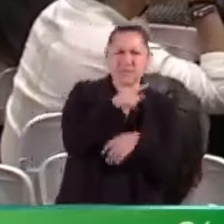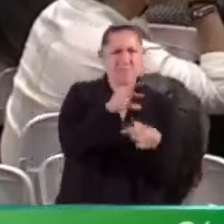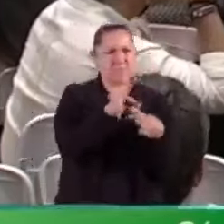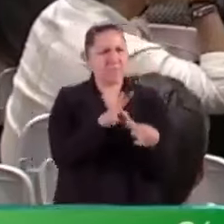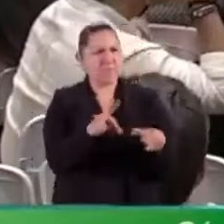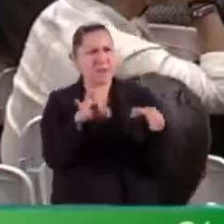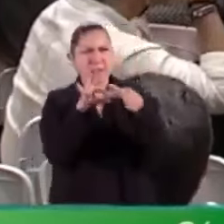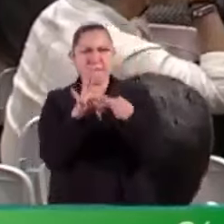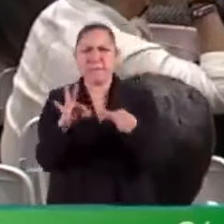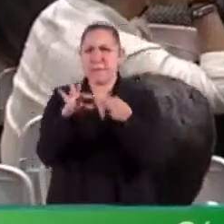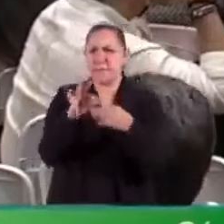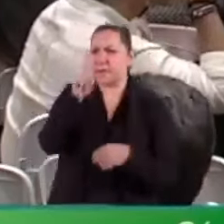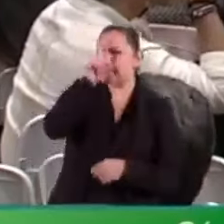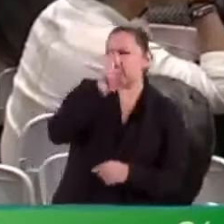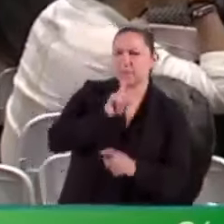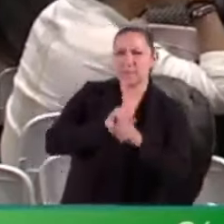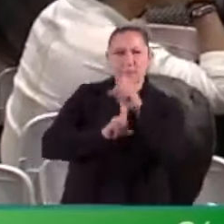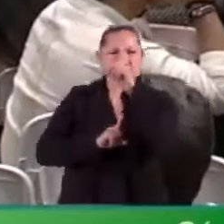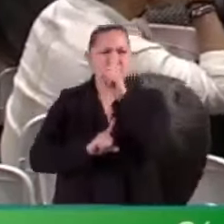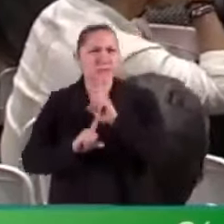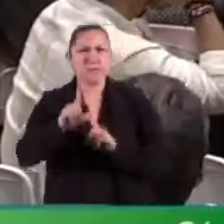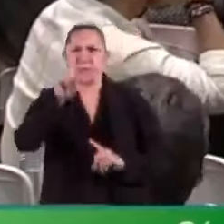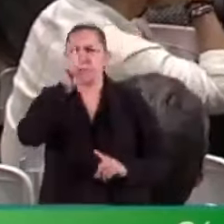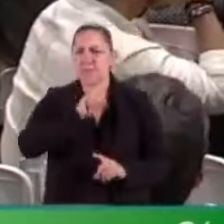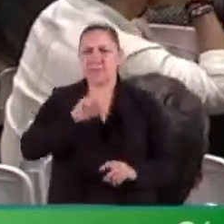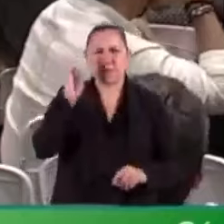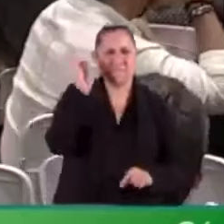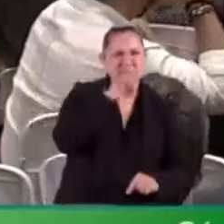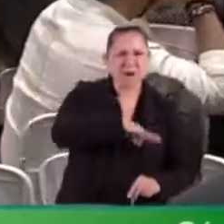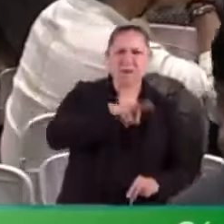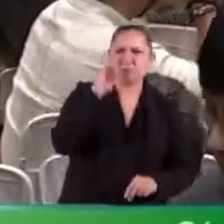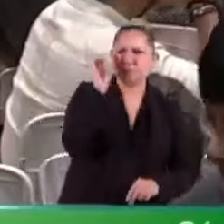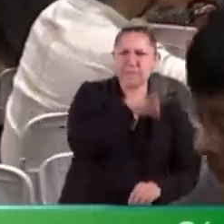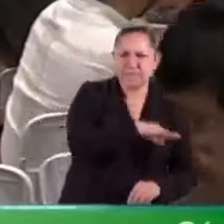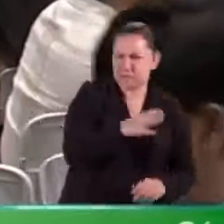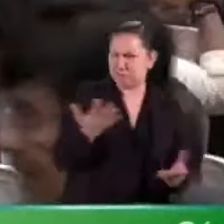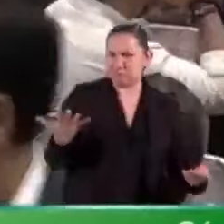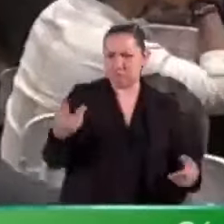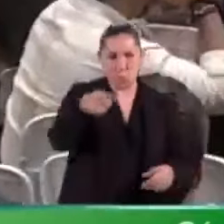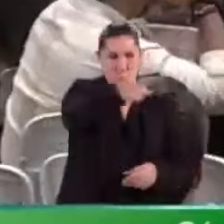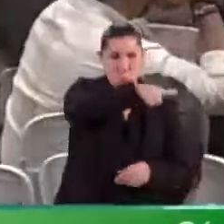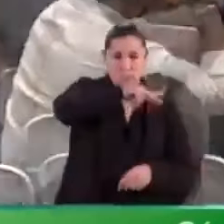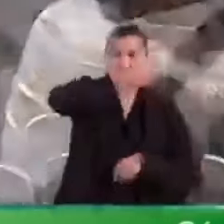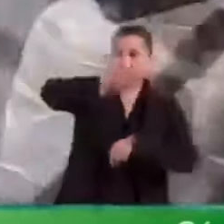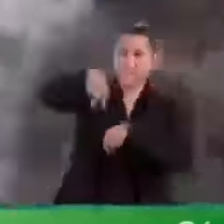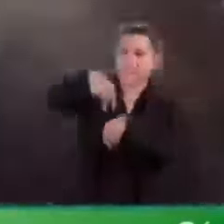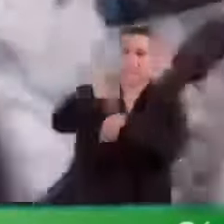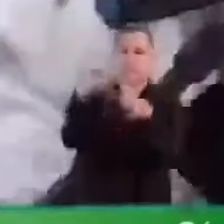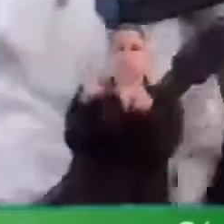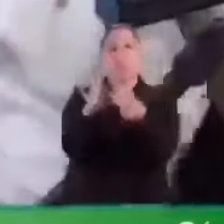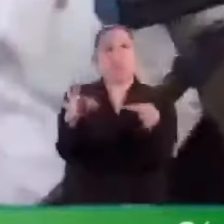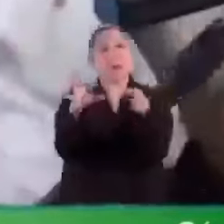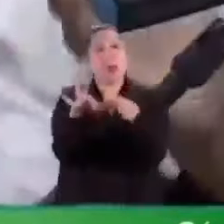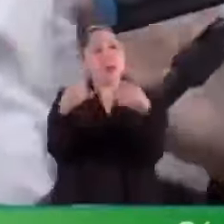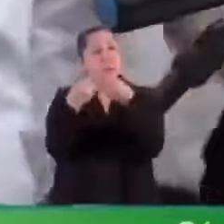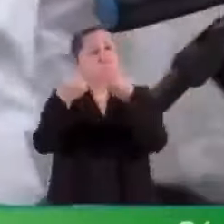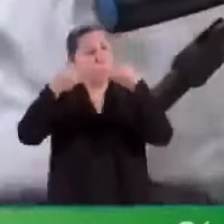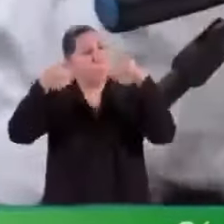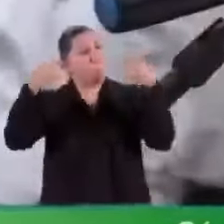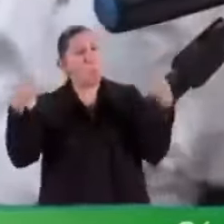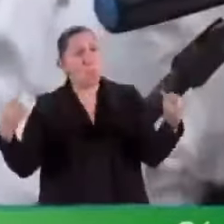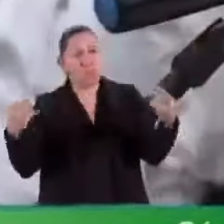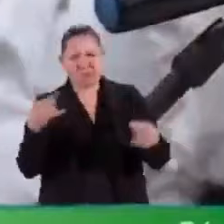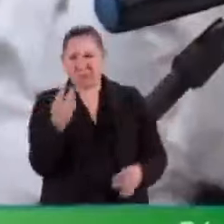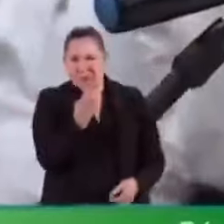vienen aquí a decirnos una historia que es falsa. Es impresionante que,